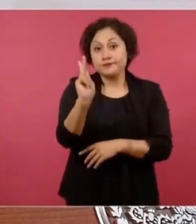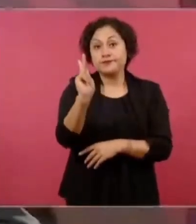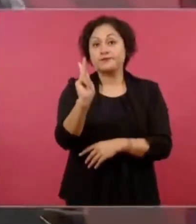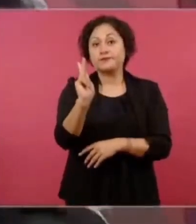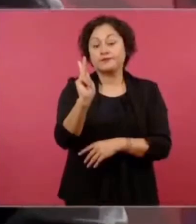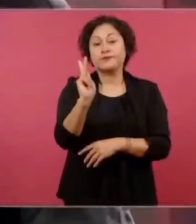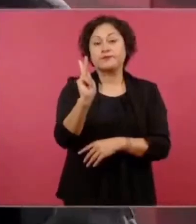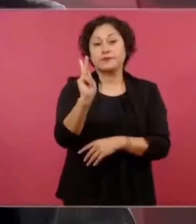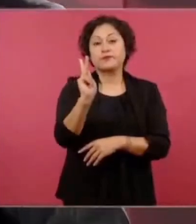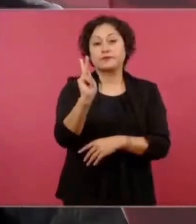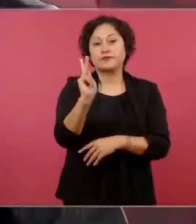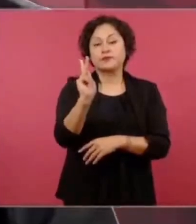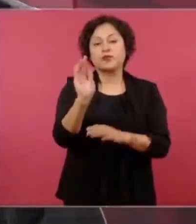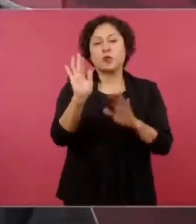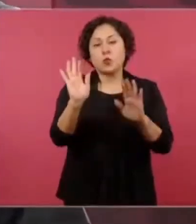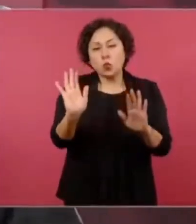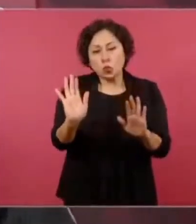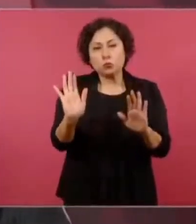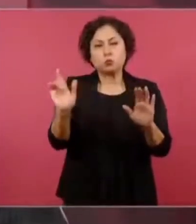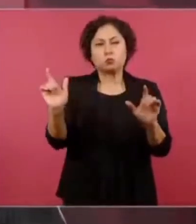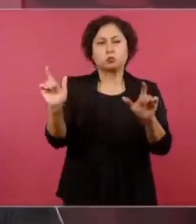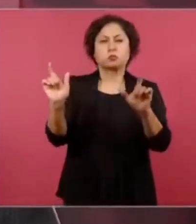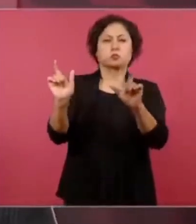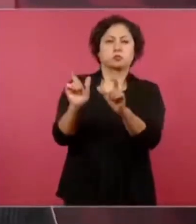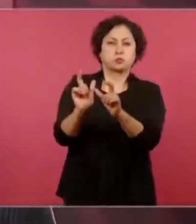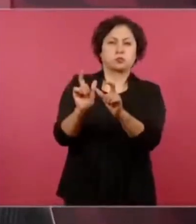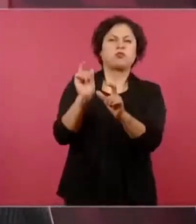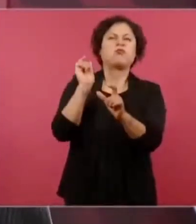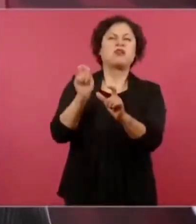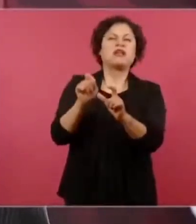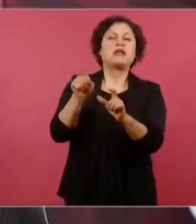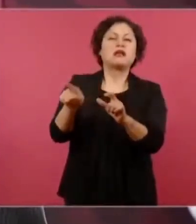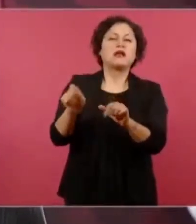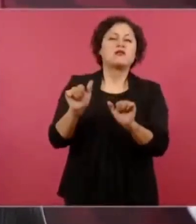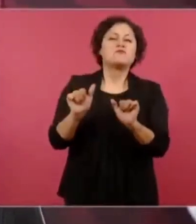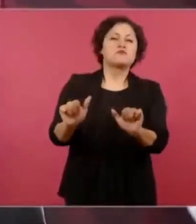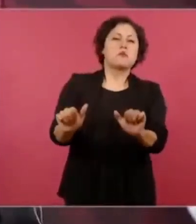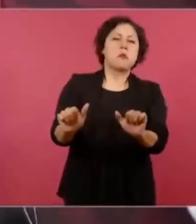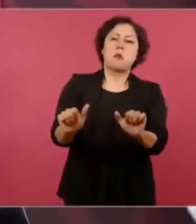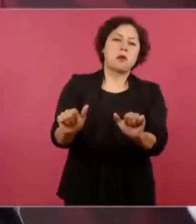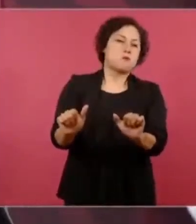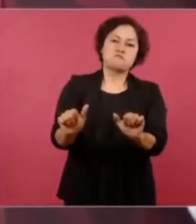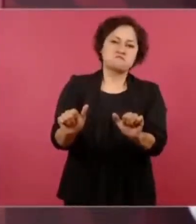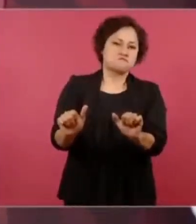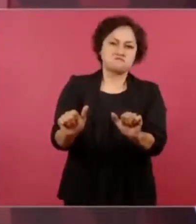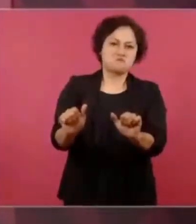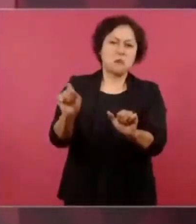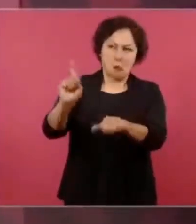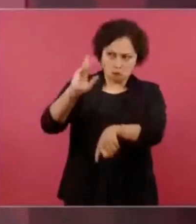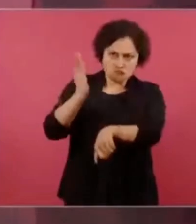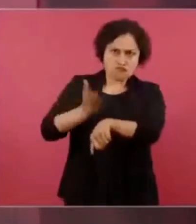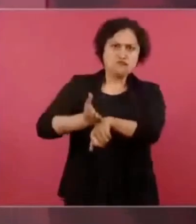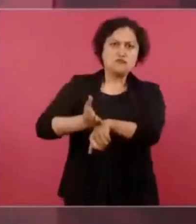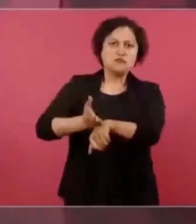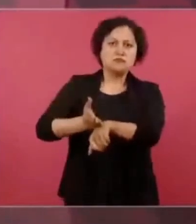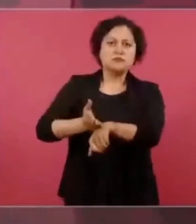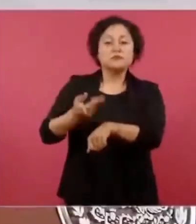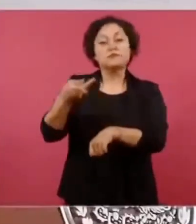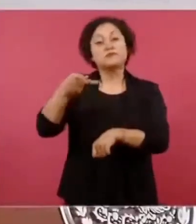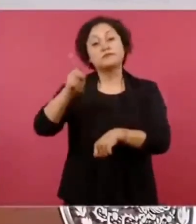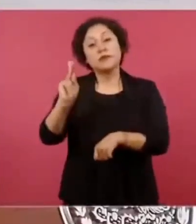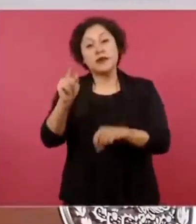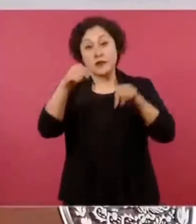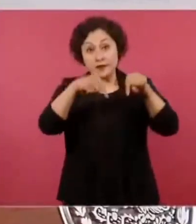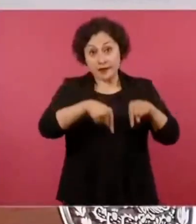no hay tanta impunidad. Y en México eran las dos